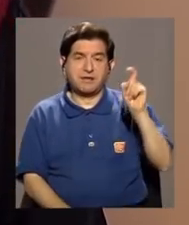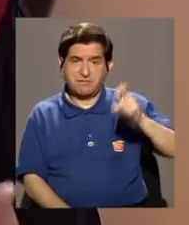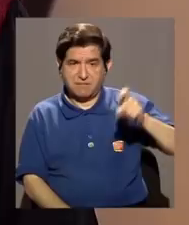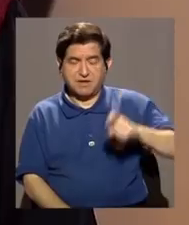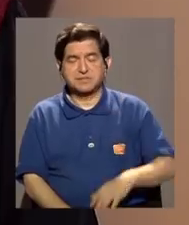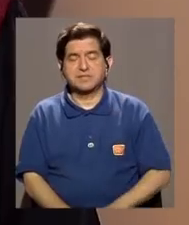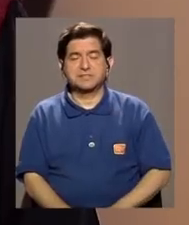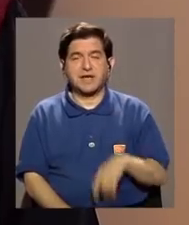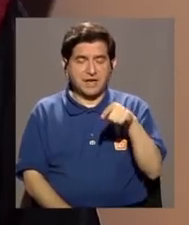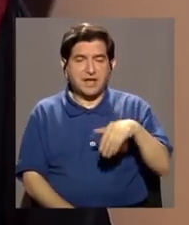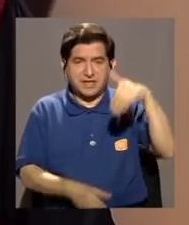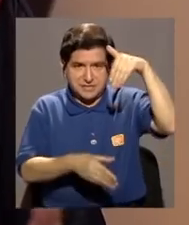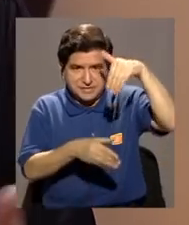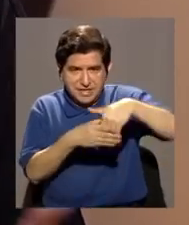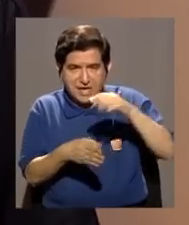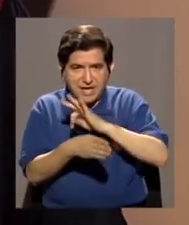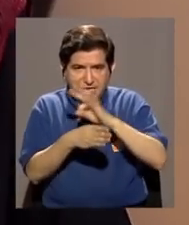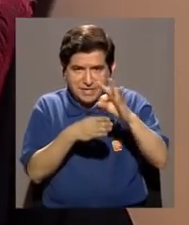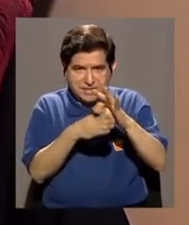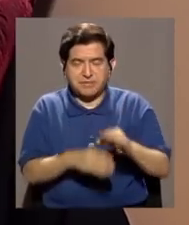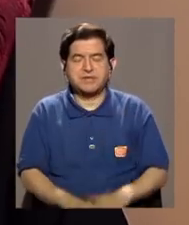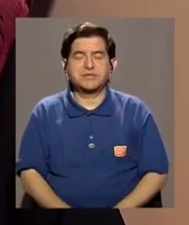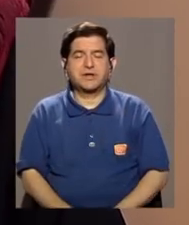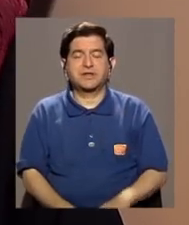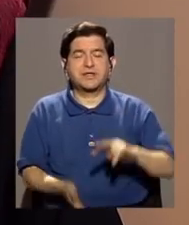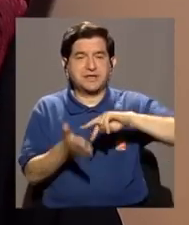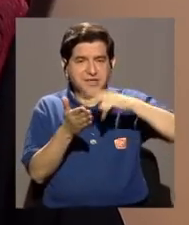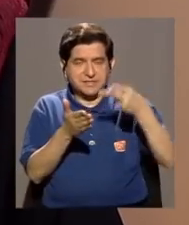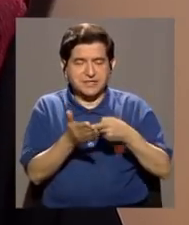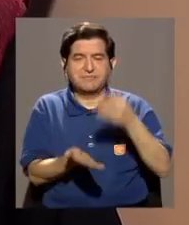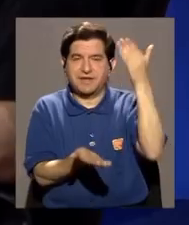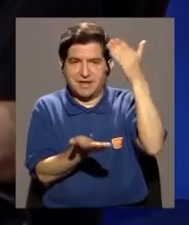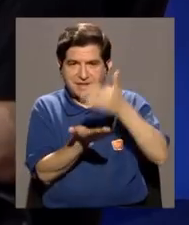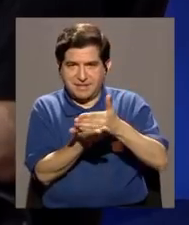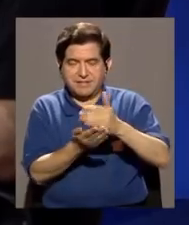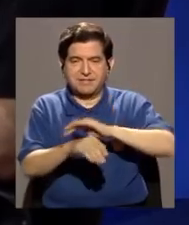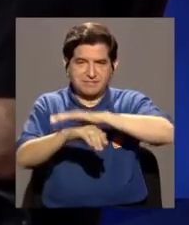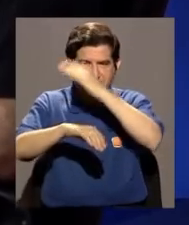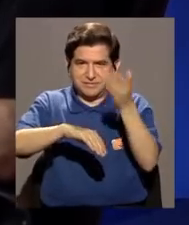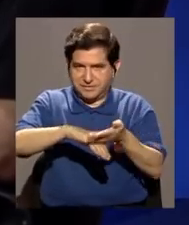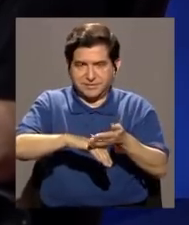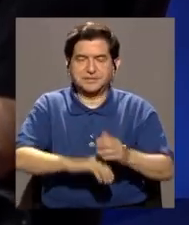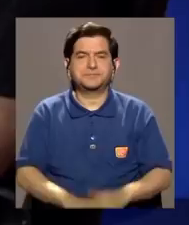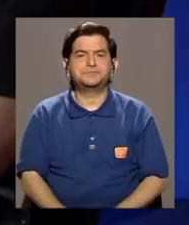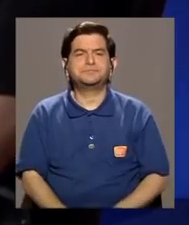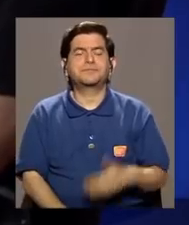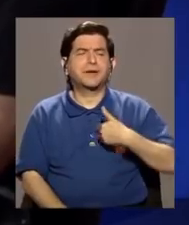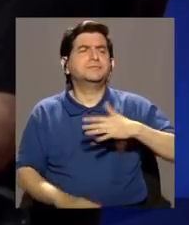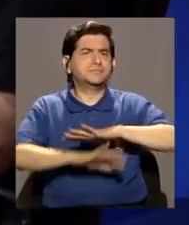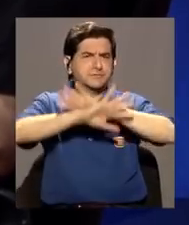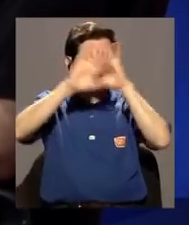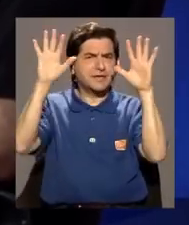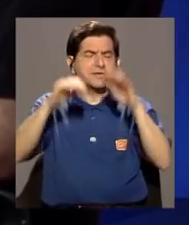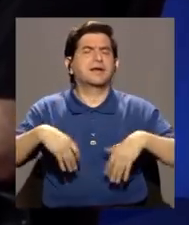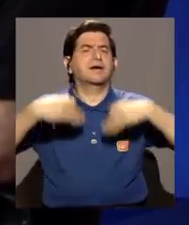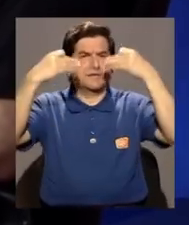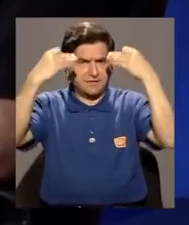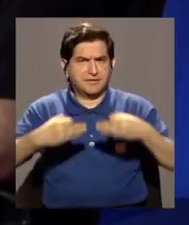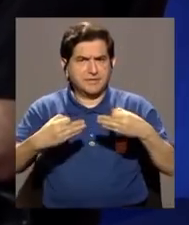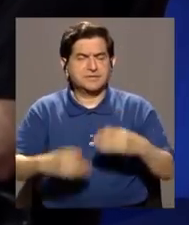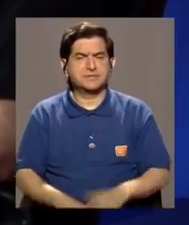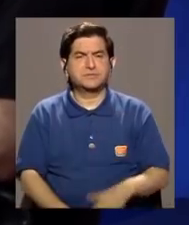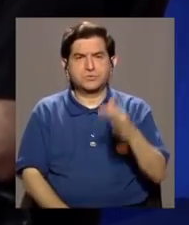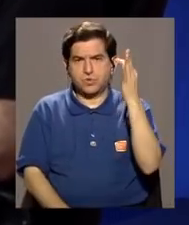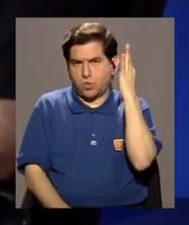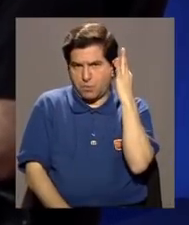intervención terapéutica es incompatible con el embarazo entonces hay que tener claro que la decisión la